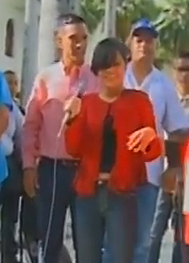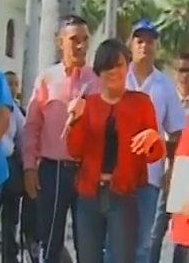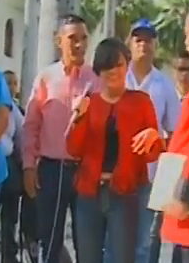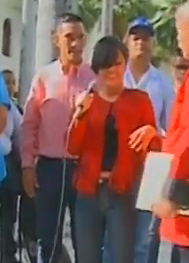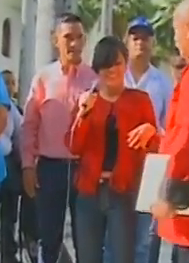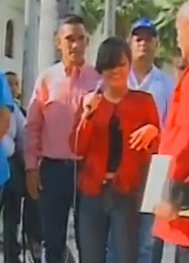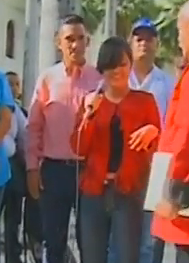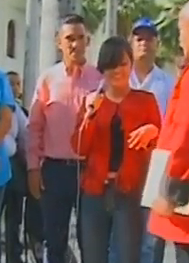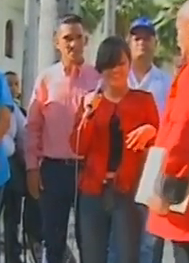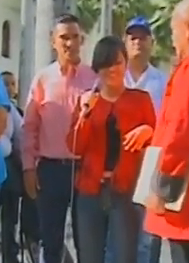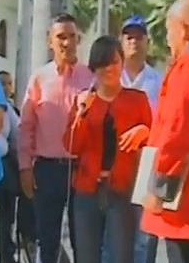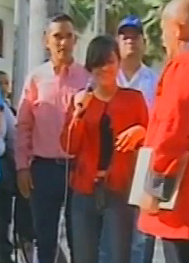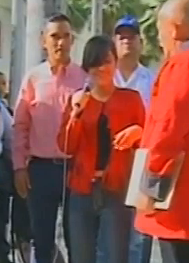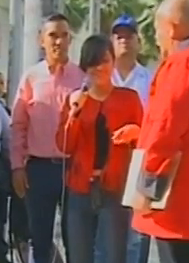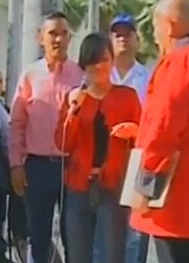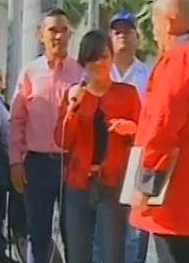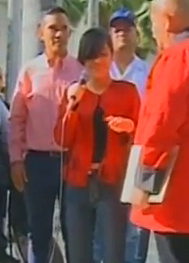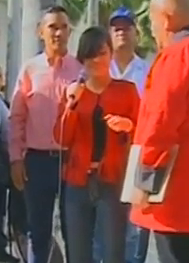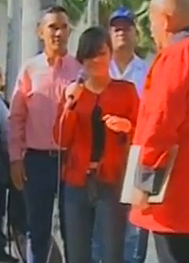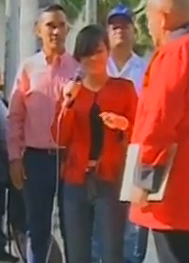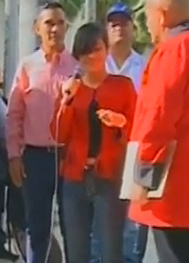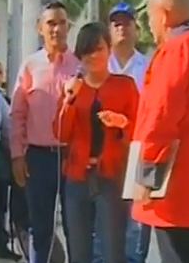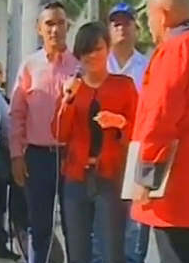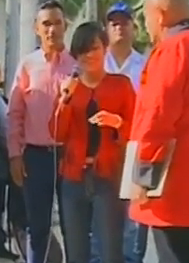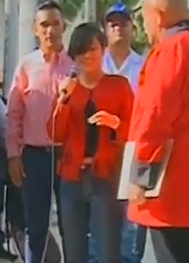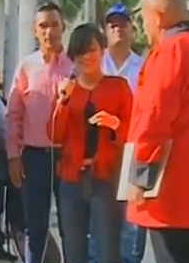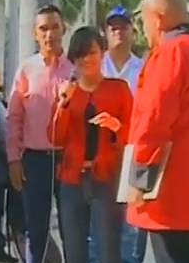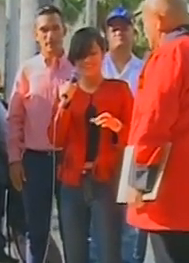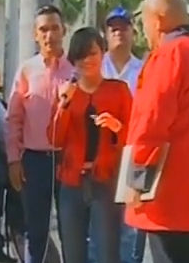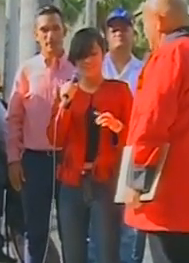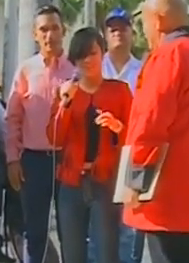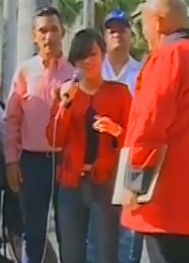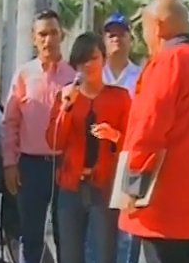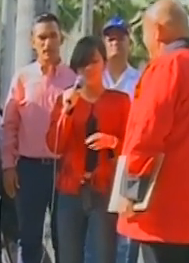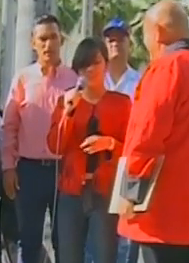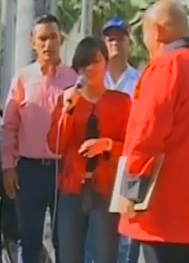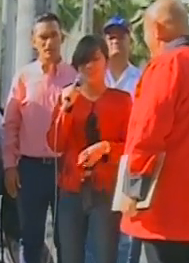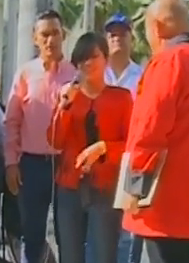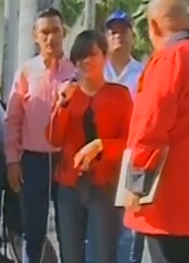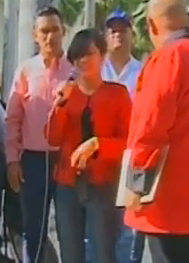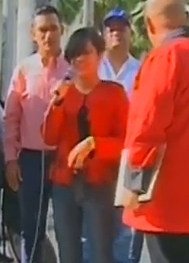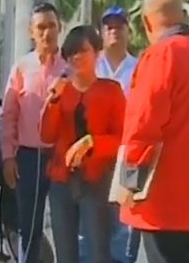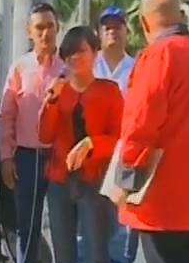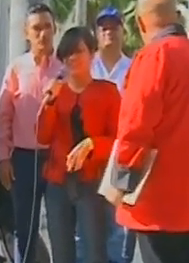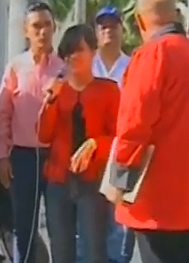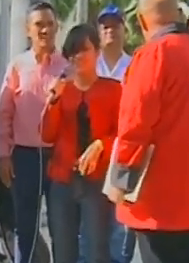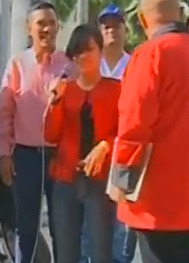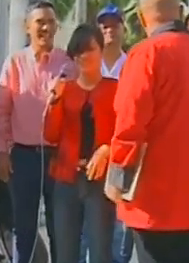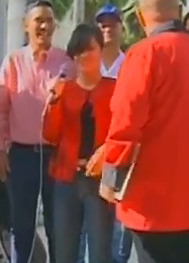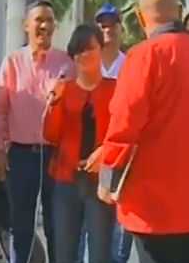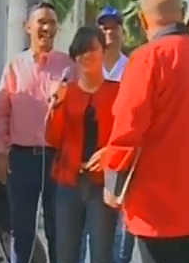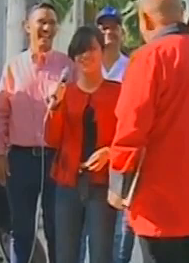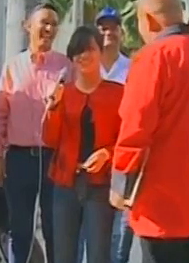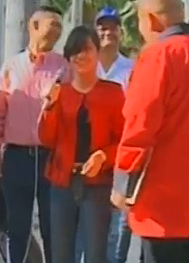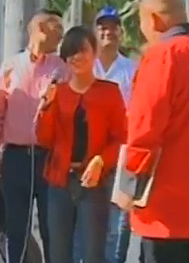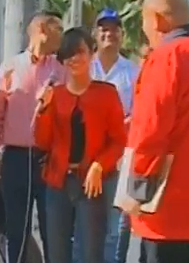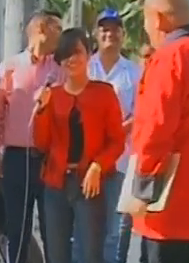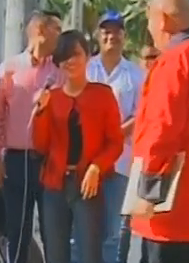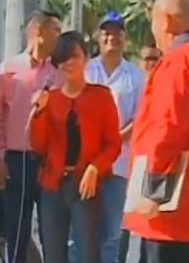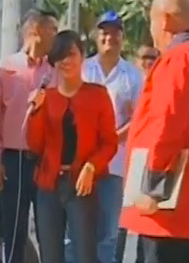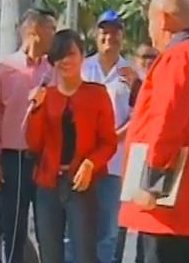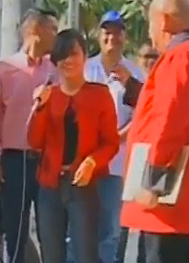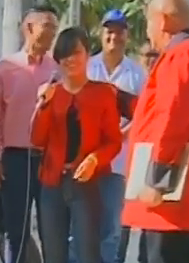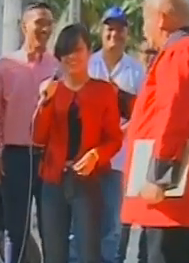Compañeros, era Lucía Valentina, una joven cantante, una joven sin duda con mucho talento, quien es digna representante de nuestro hermoso